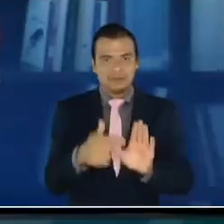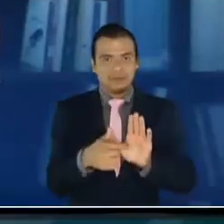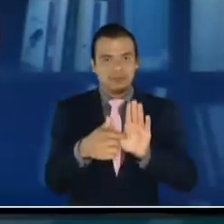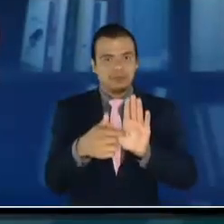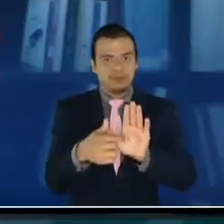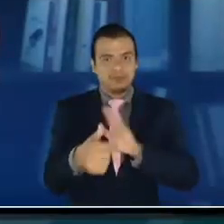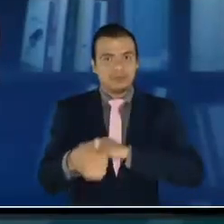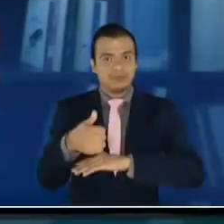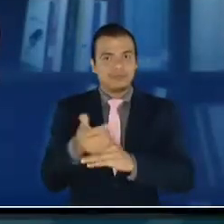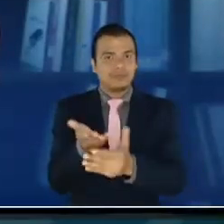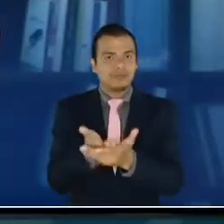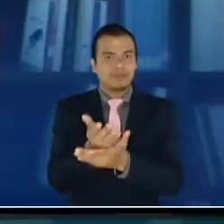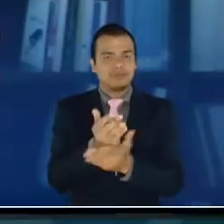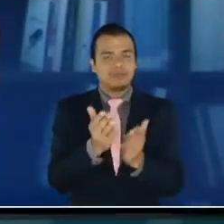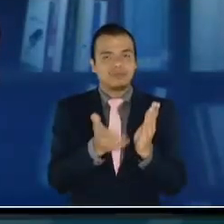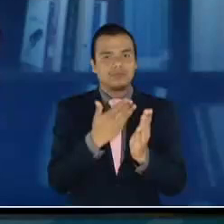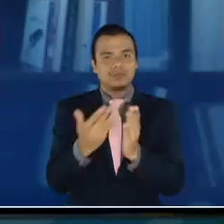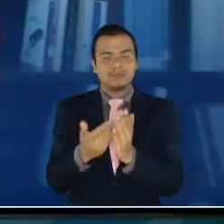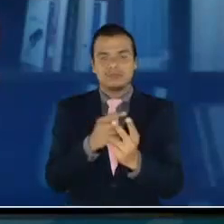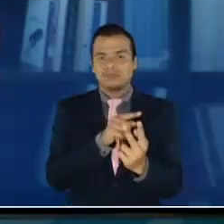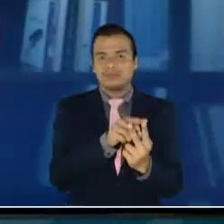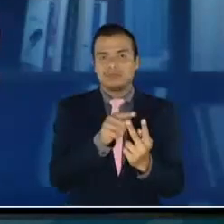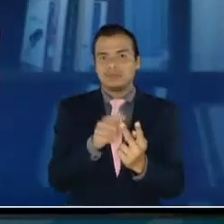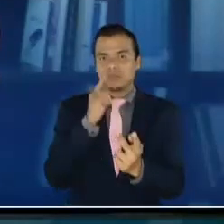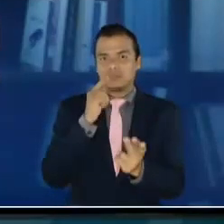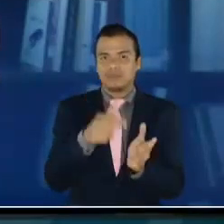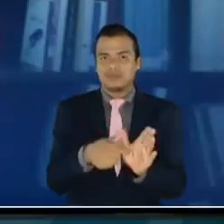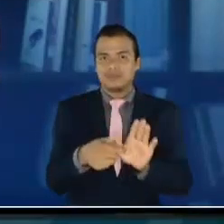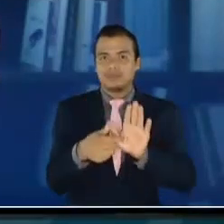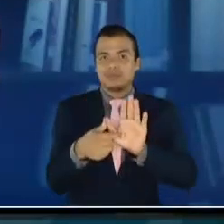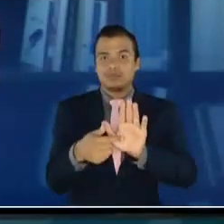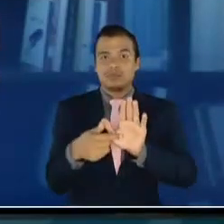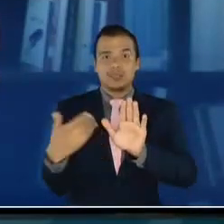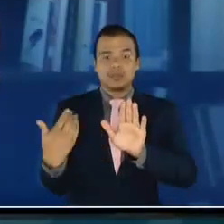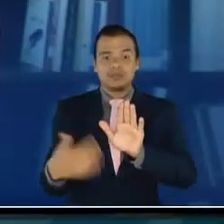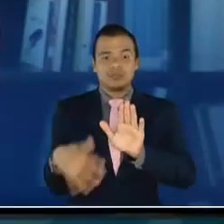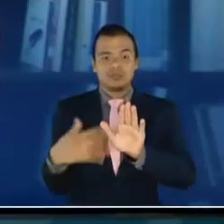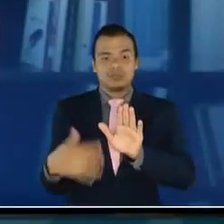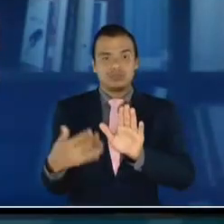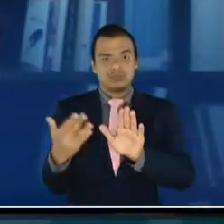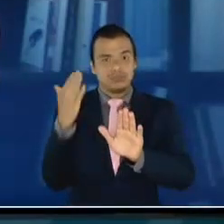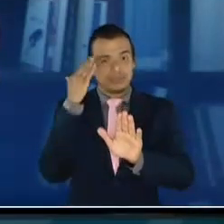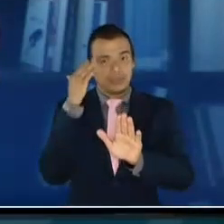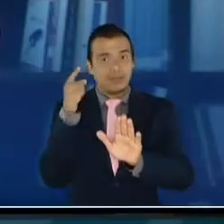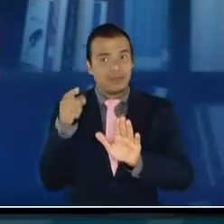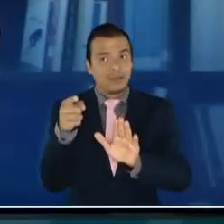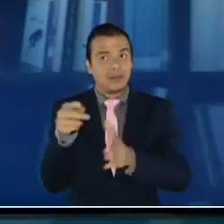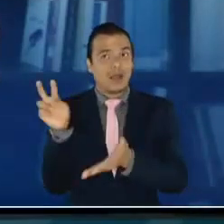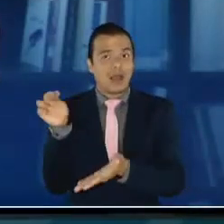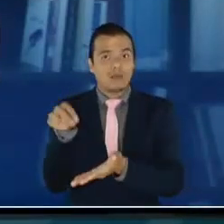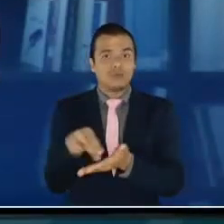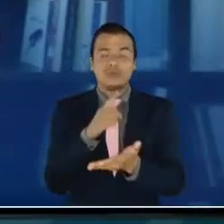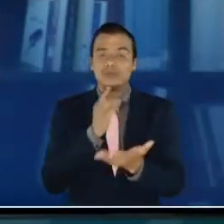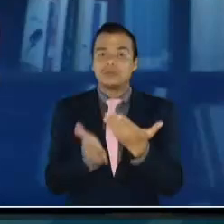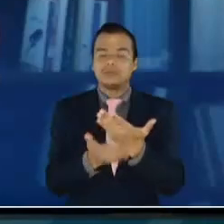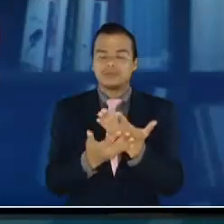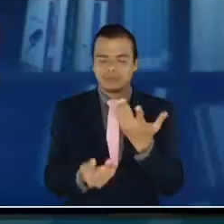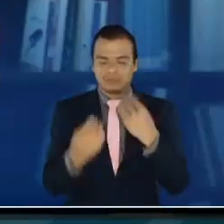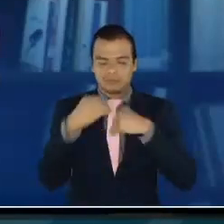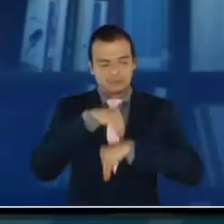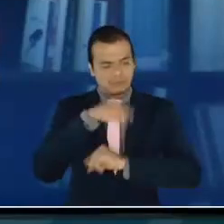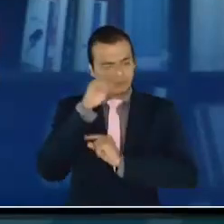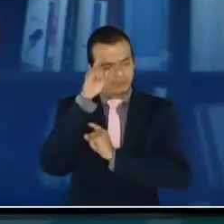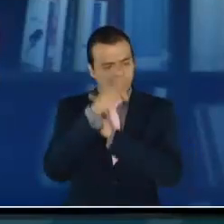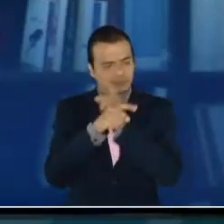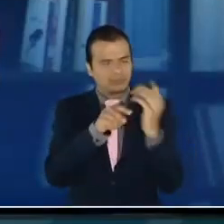Quintero les propone el abordaje de dos autores que a través de sus libros plantean análisis para enfrentar dos complejas realidades de